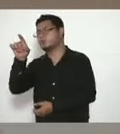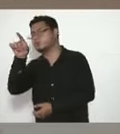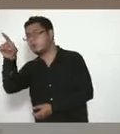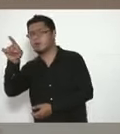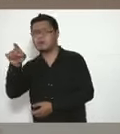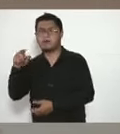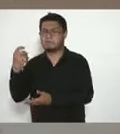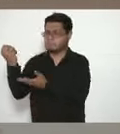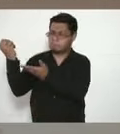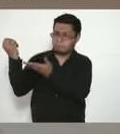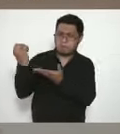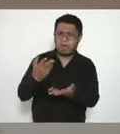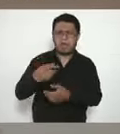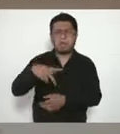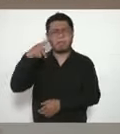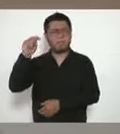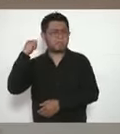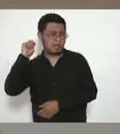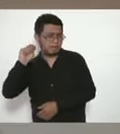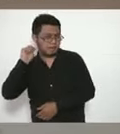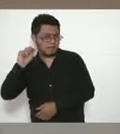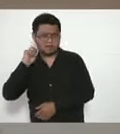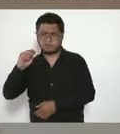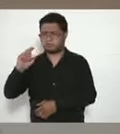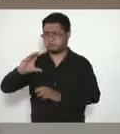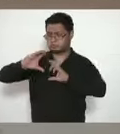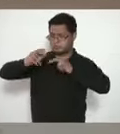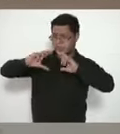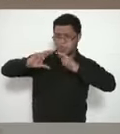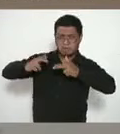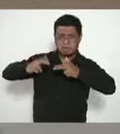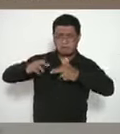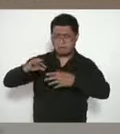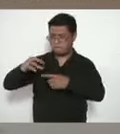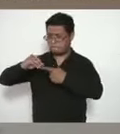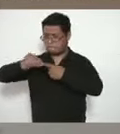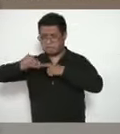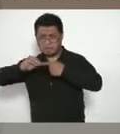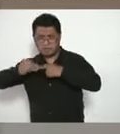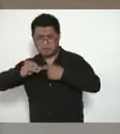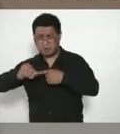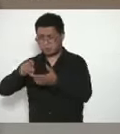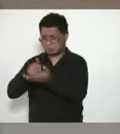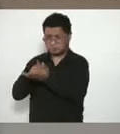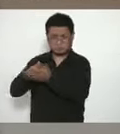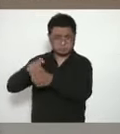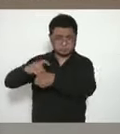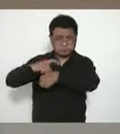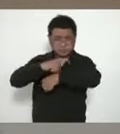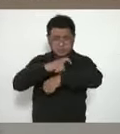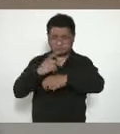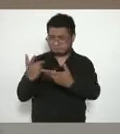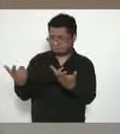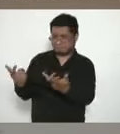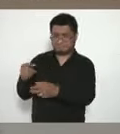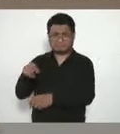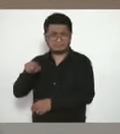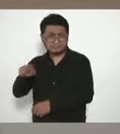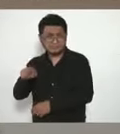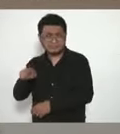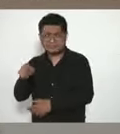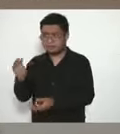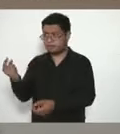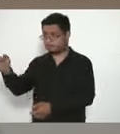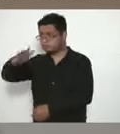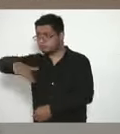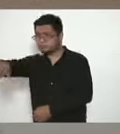o en Tabasco, o en Chiapas, frijol con gorgojo, comprando los votos, valiéndose de la